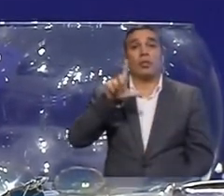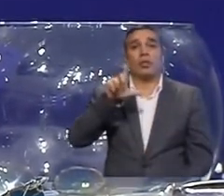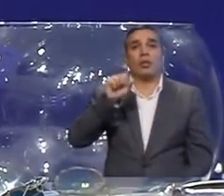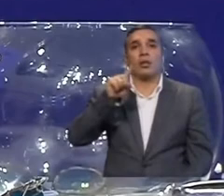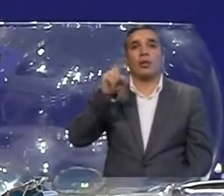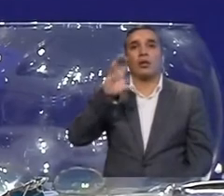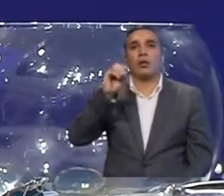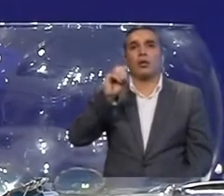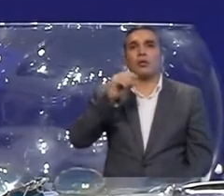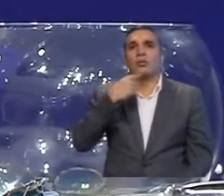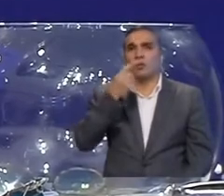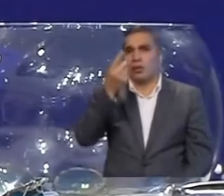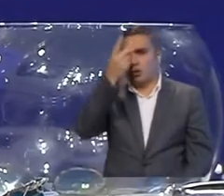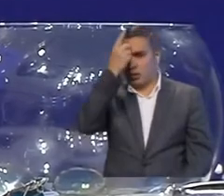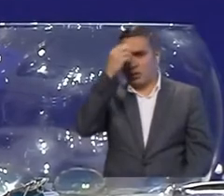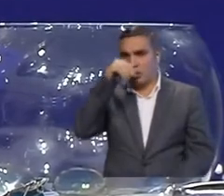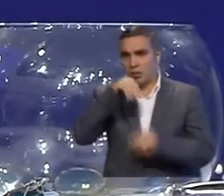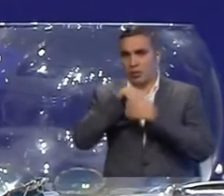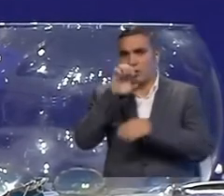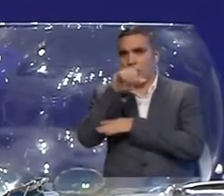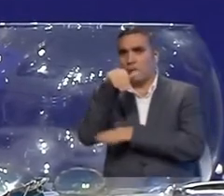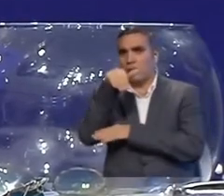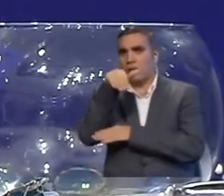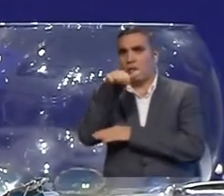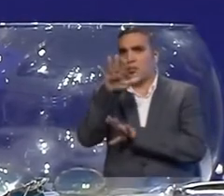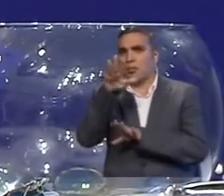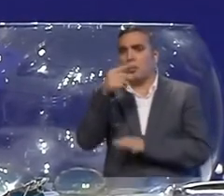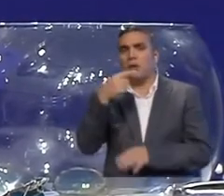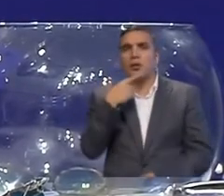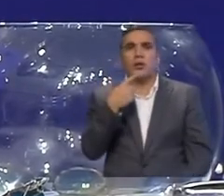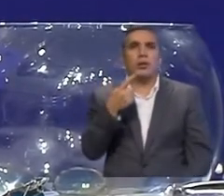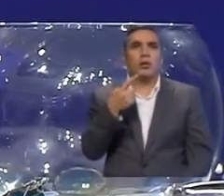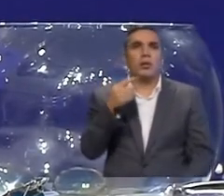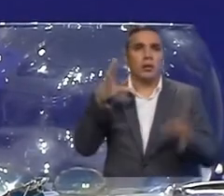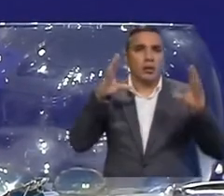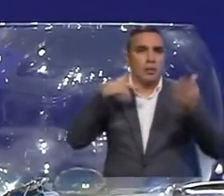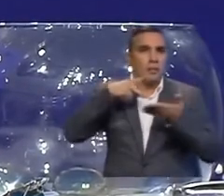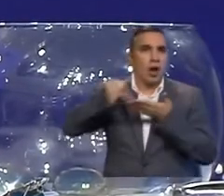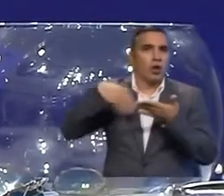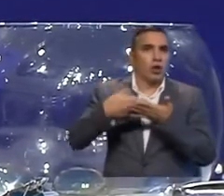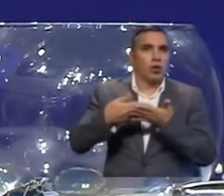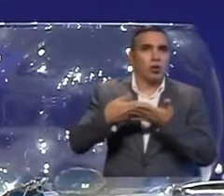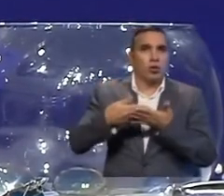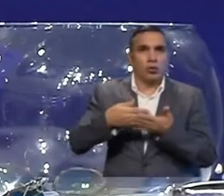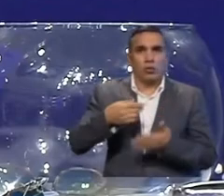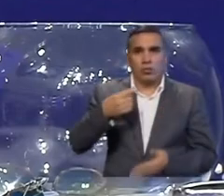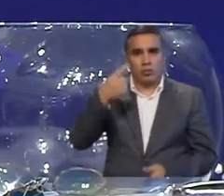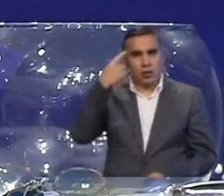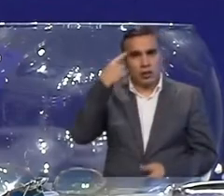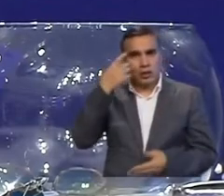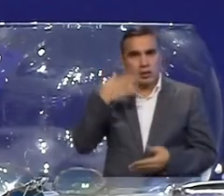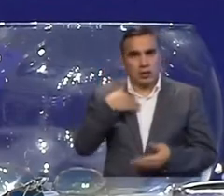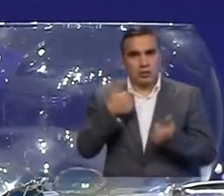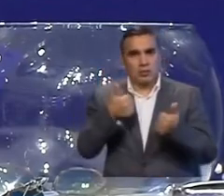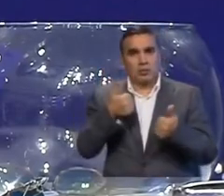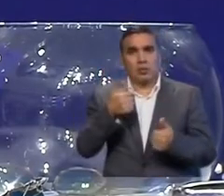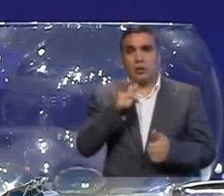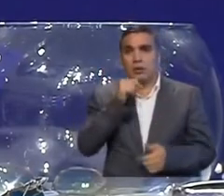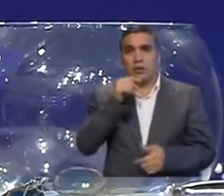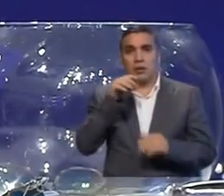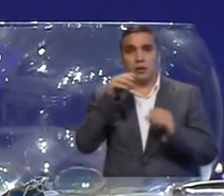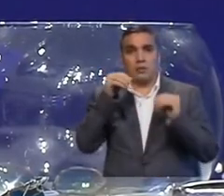de la deuda ecuatoriana. La deuda ecuatoriana, decía, la pagamos todos. ¿Le parece justo que quienes